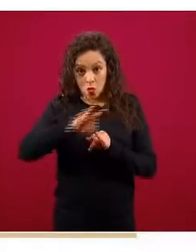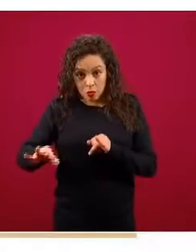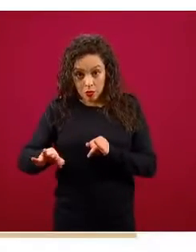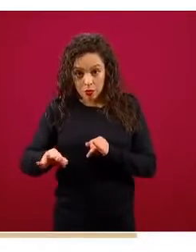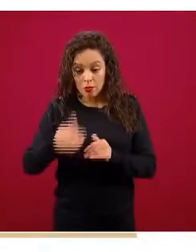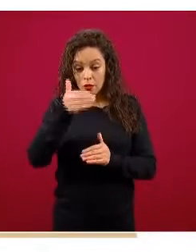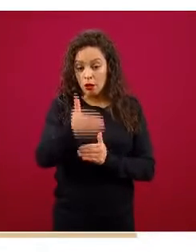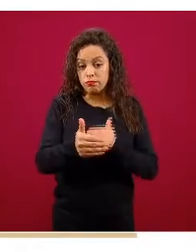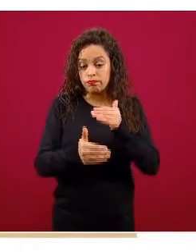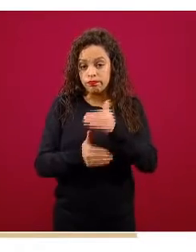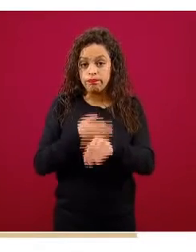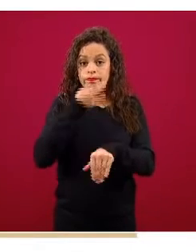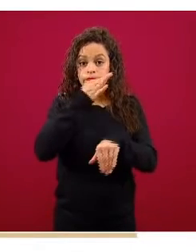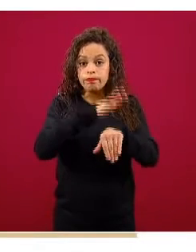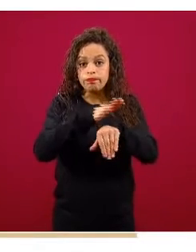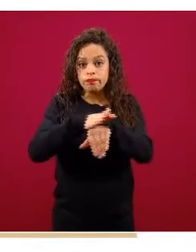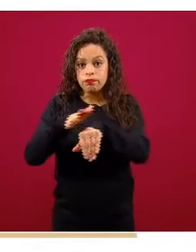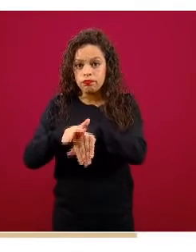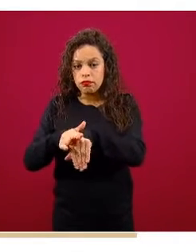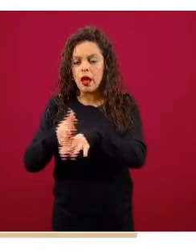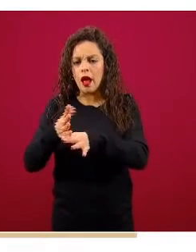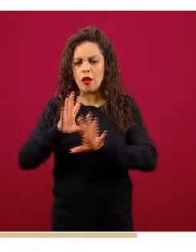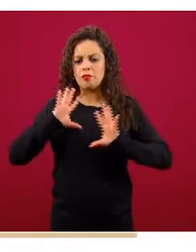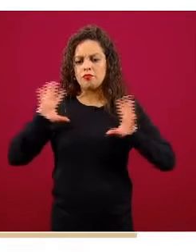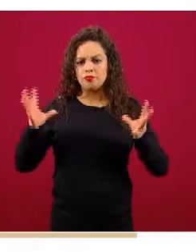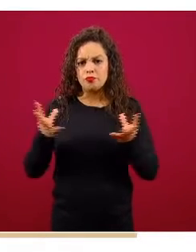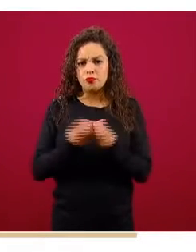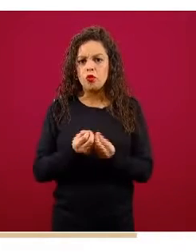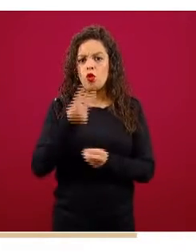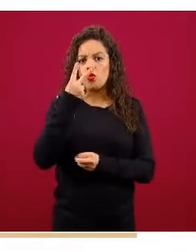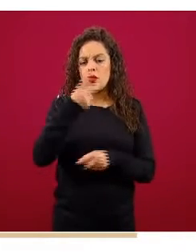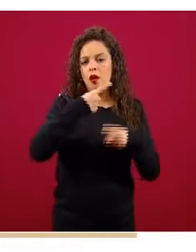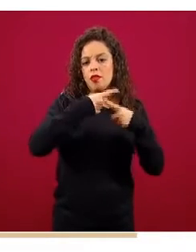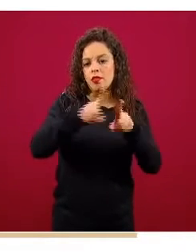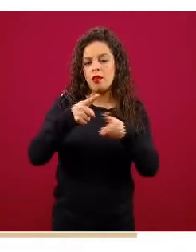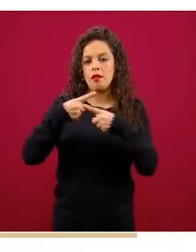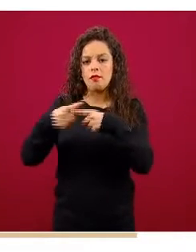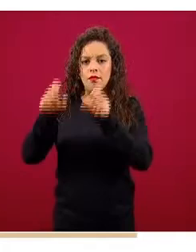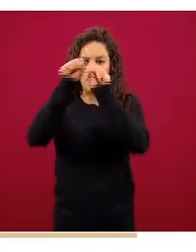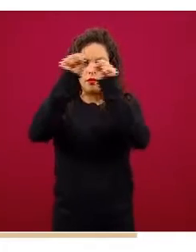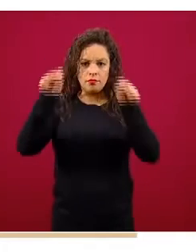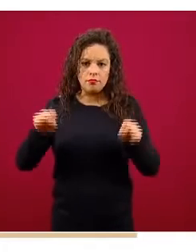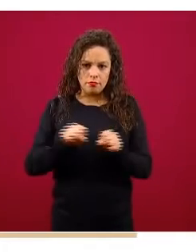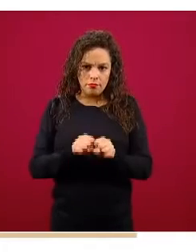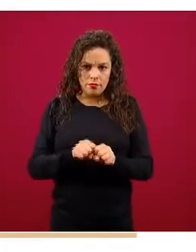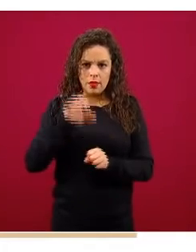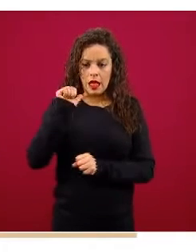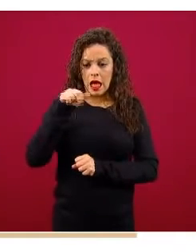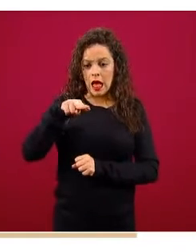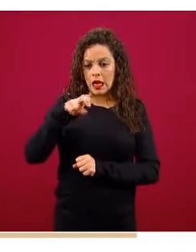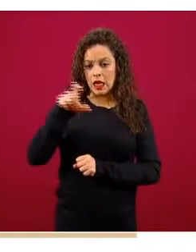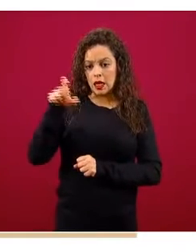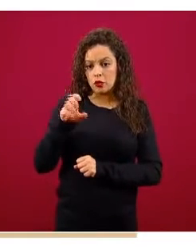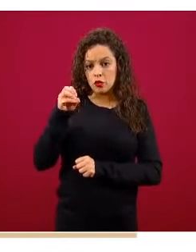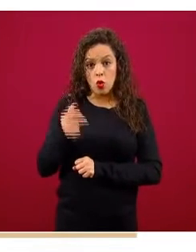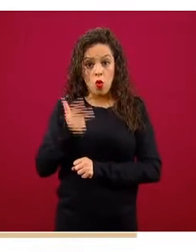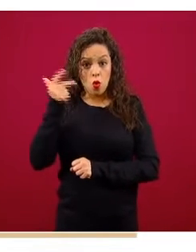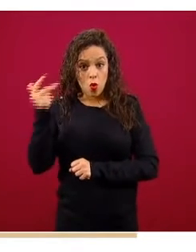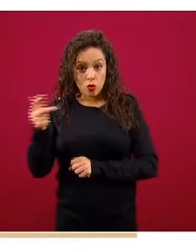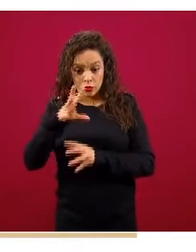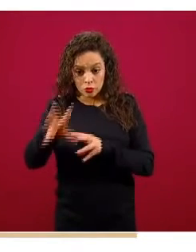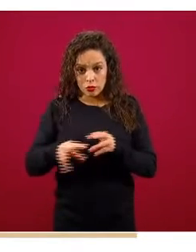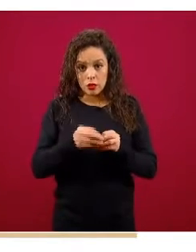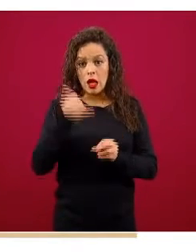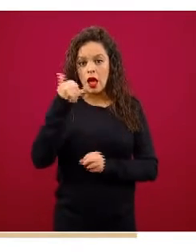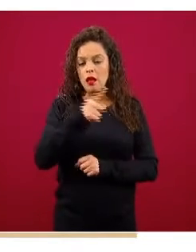notificación, llegan a coincidir y se recupera por dos vías diferentes el anexo 8 y el certificado. Esto se